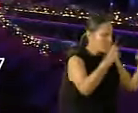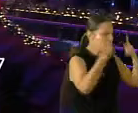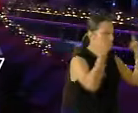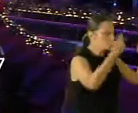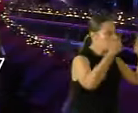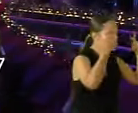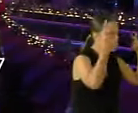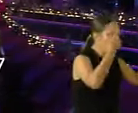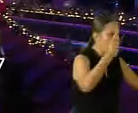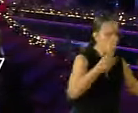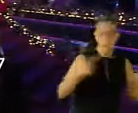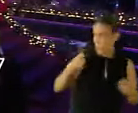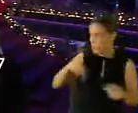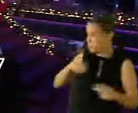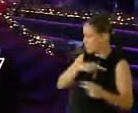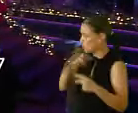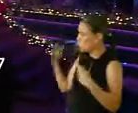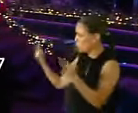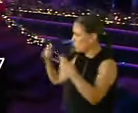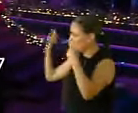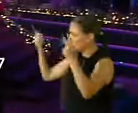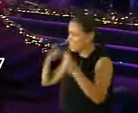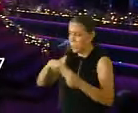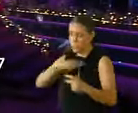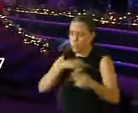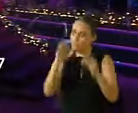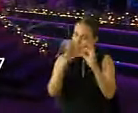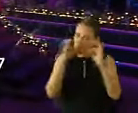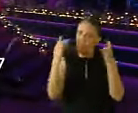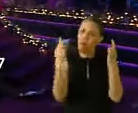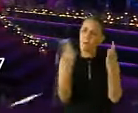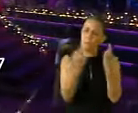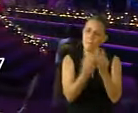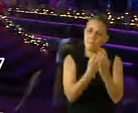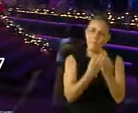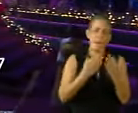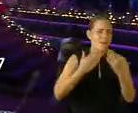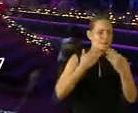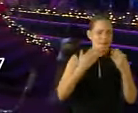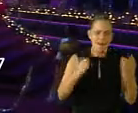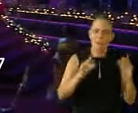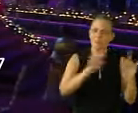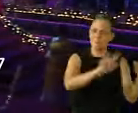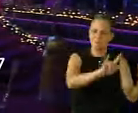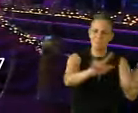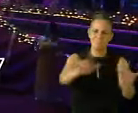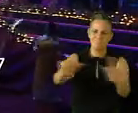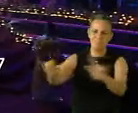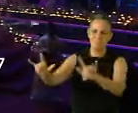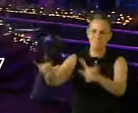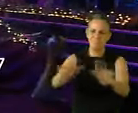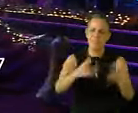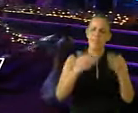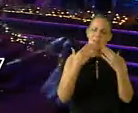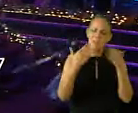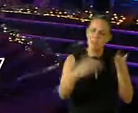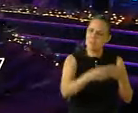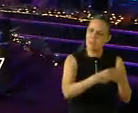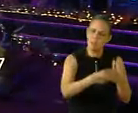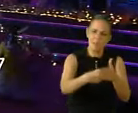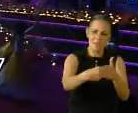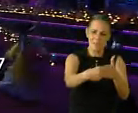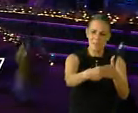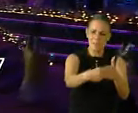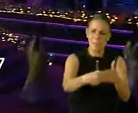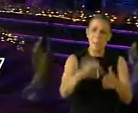familia. Somos familia. Gracias, hermanos, los amamos. Precioso. Gracias a los líderes, pastores, cómo, ¿verdad?,